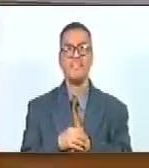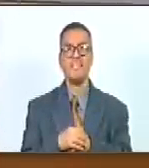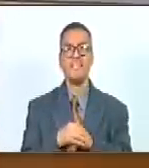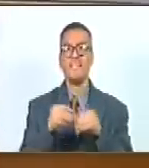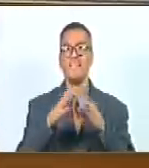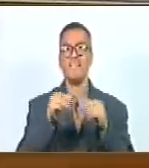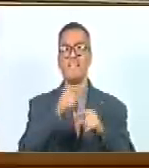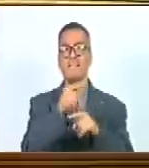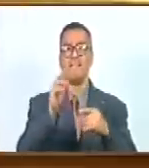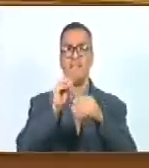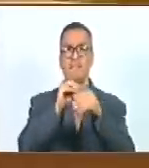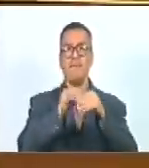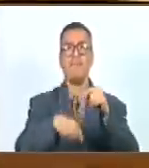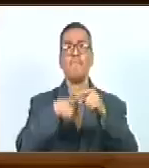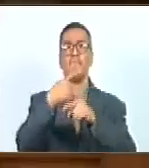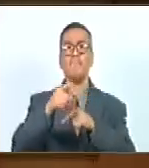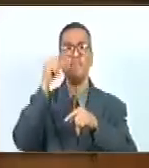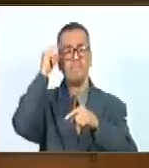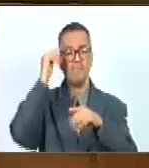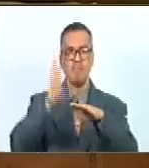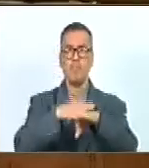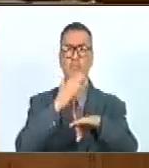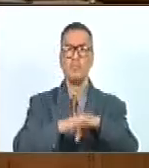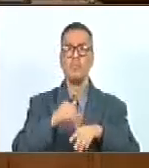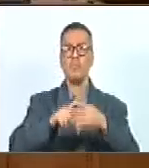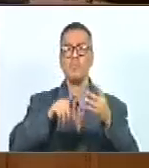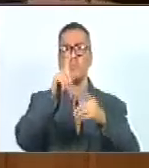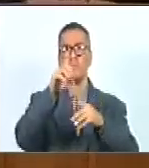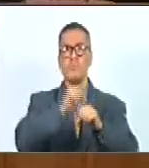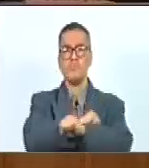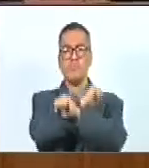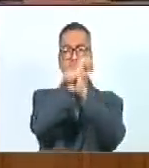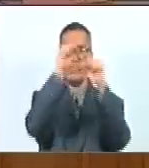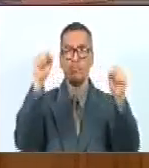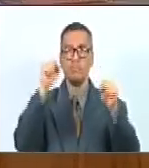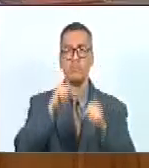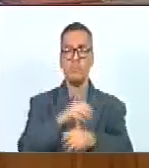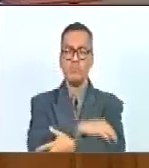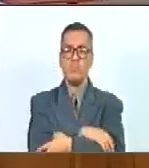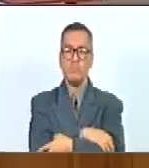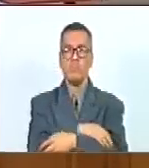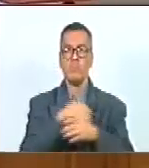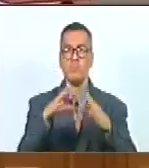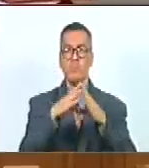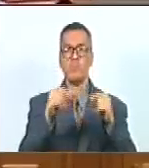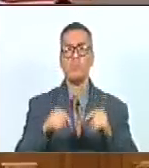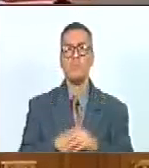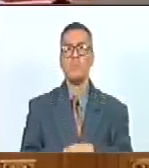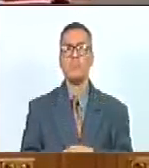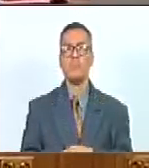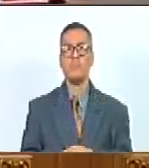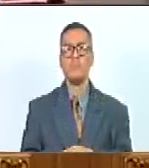Quedan todas y todos convocados para el próximo día jueves a las 11:30 de la mañana. Un abrazo a todas y a todos.